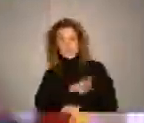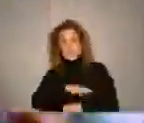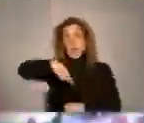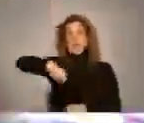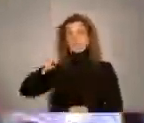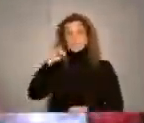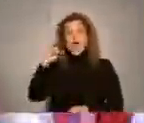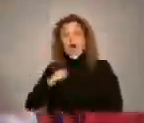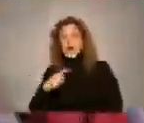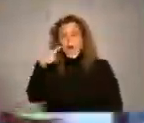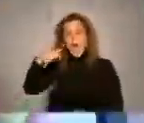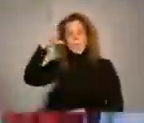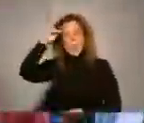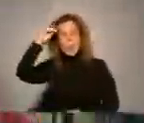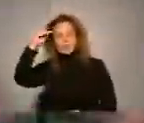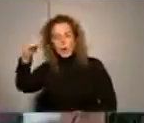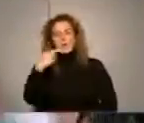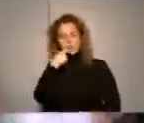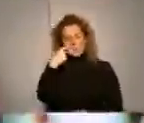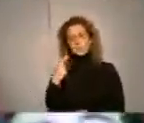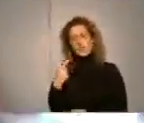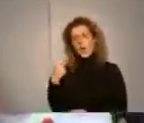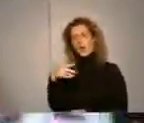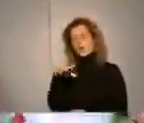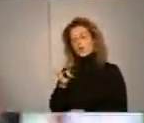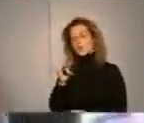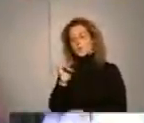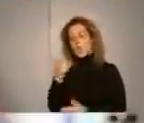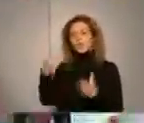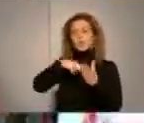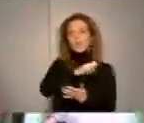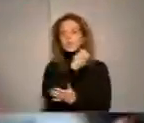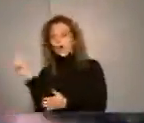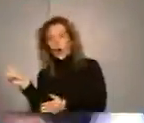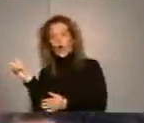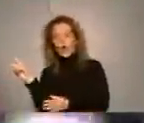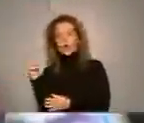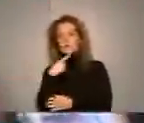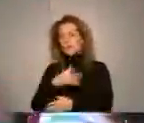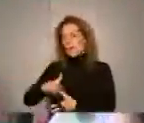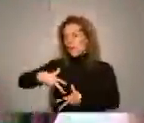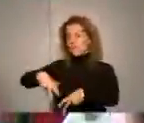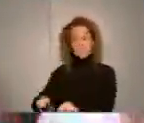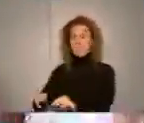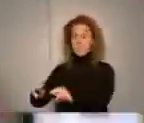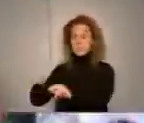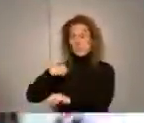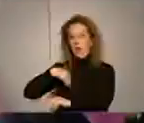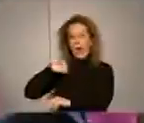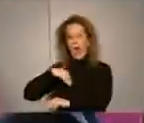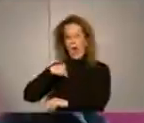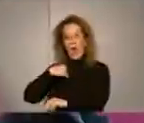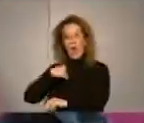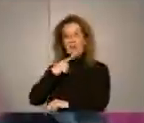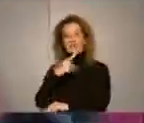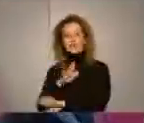Son tan listos como dicen, 2012, el mundo se va a acabar. Si esta